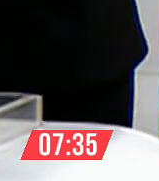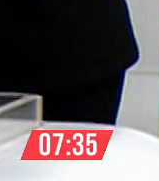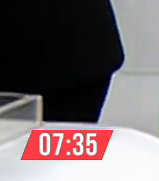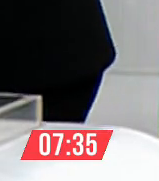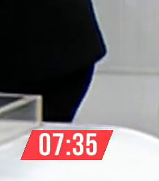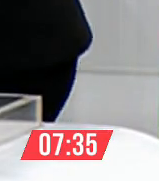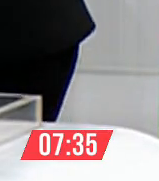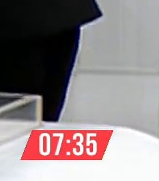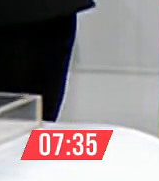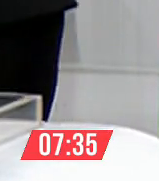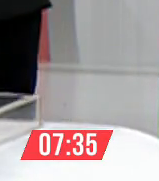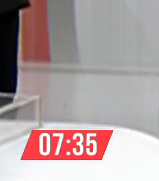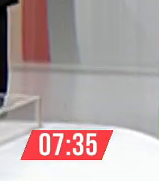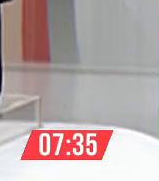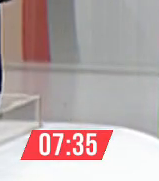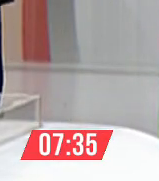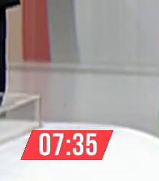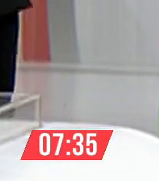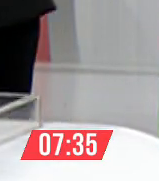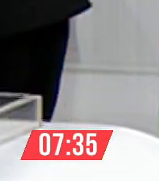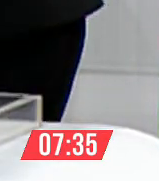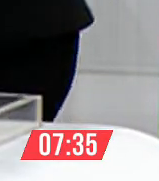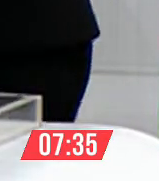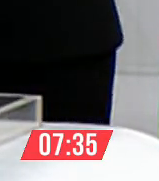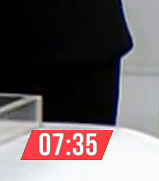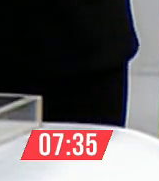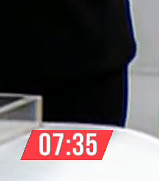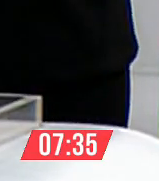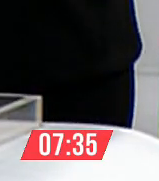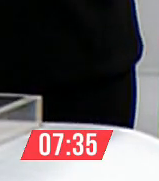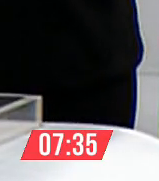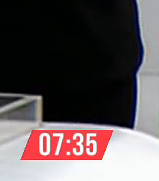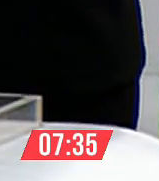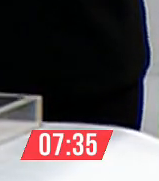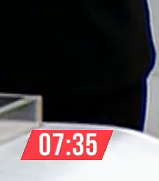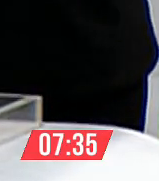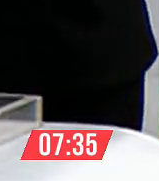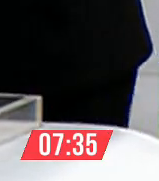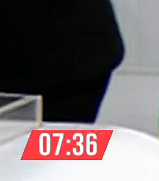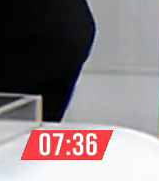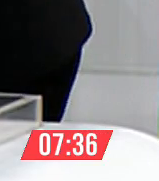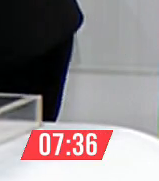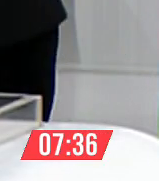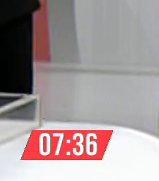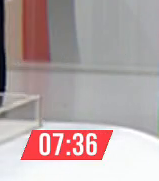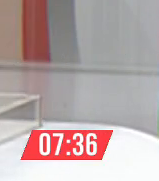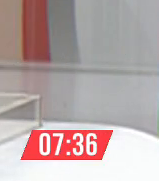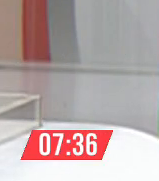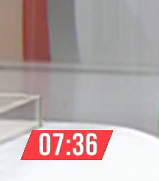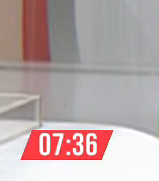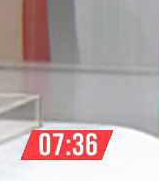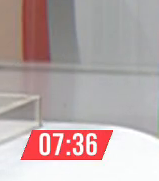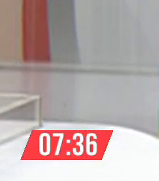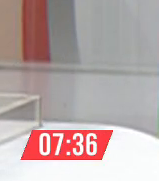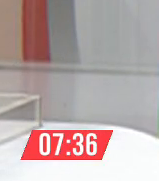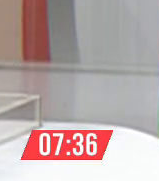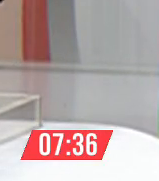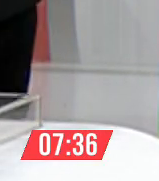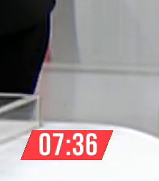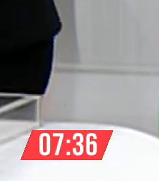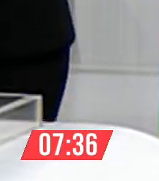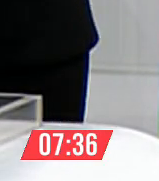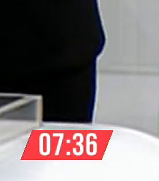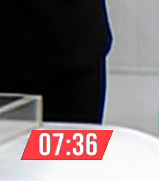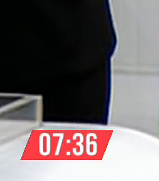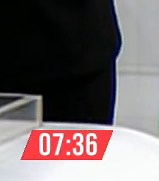620 millones de colones tiene el acumulado esta noche. Si usted compró Lotería Popular Chances hoy martes, automáticamente está jugando este sorteo.